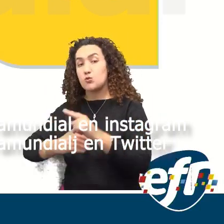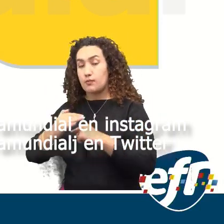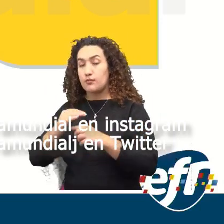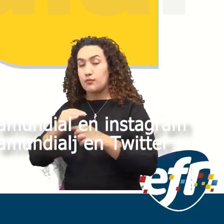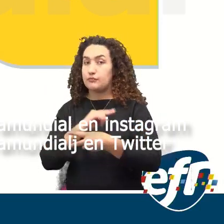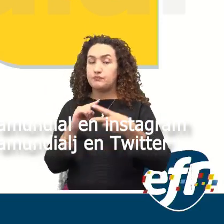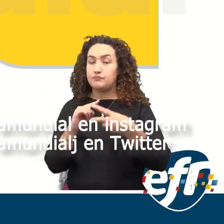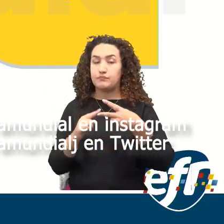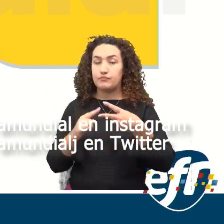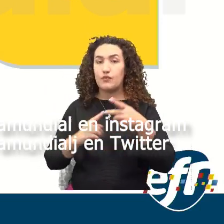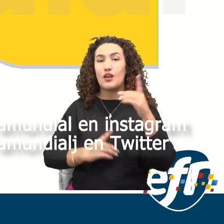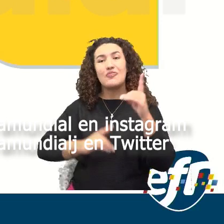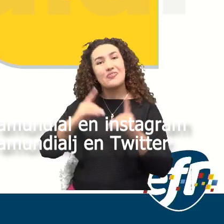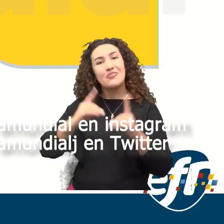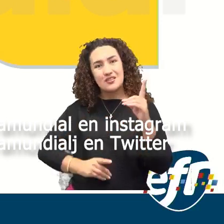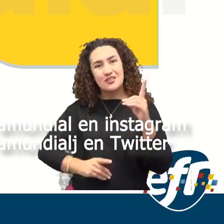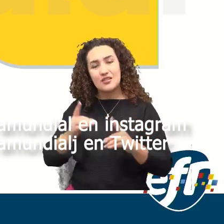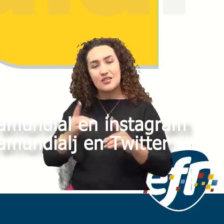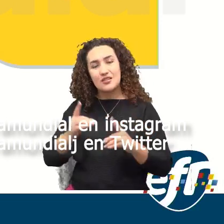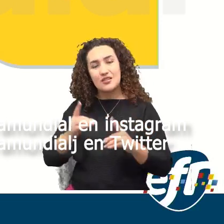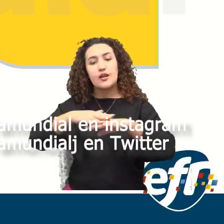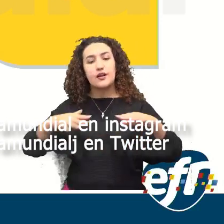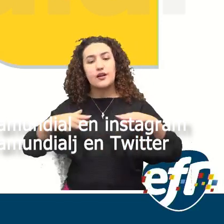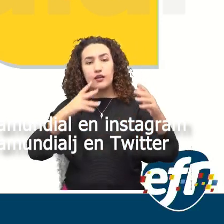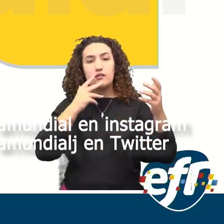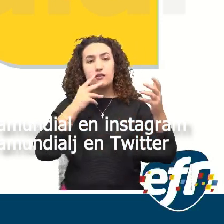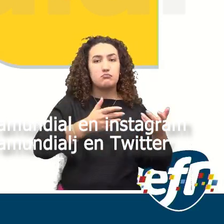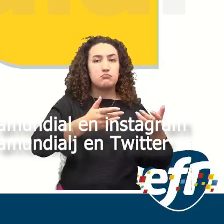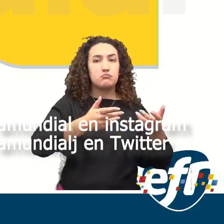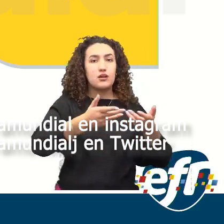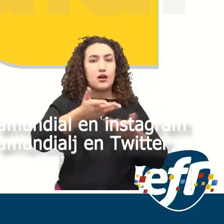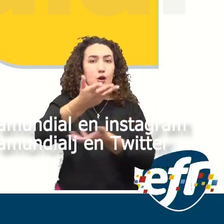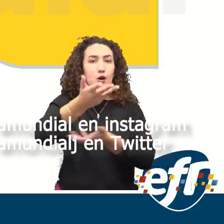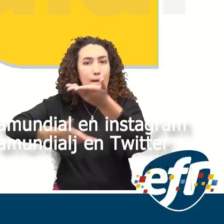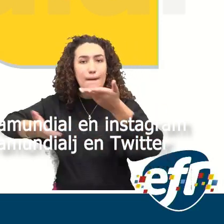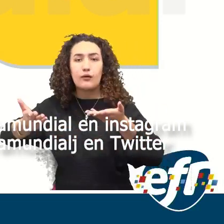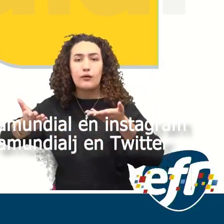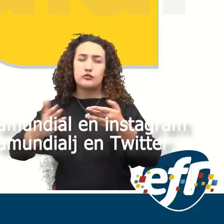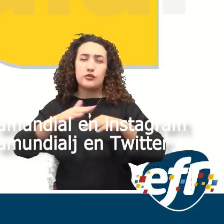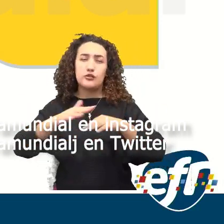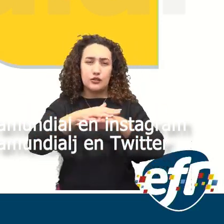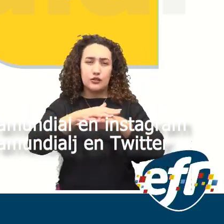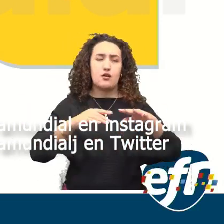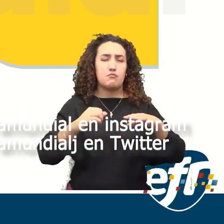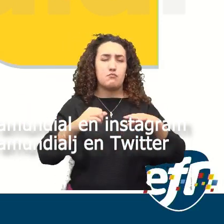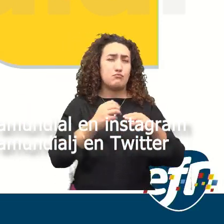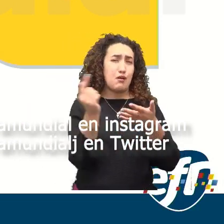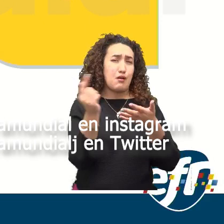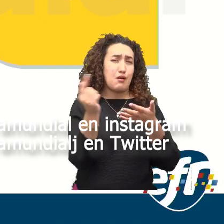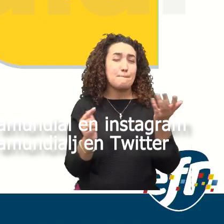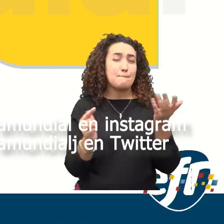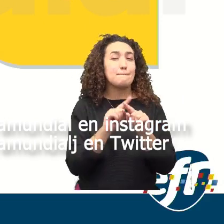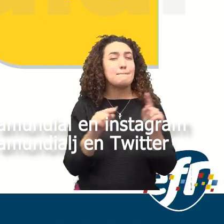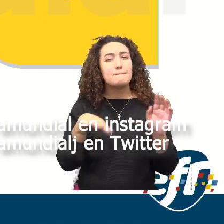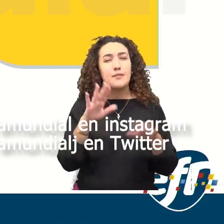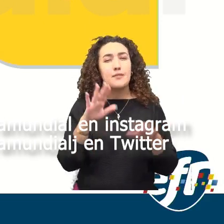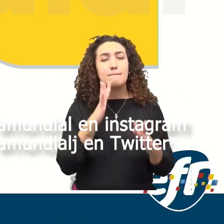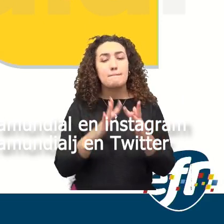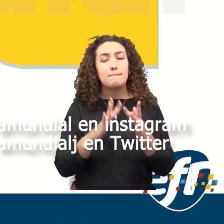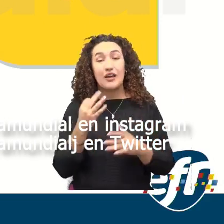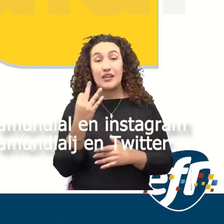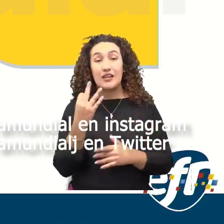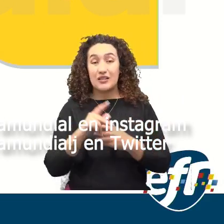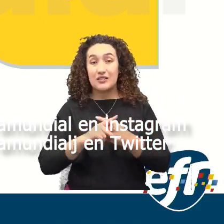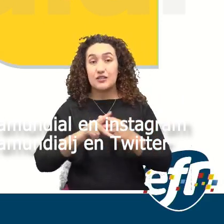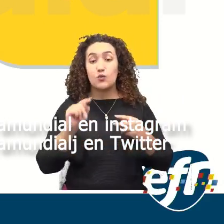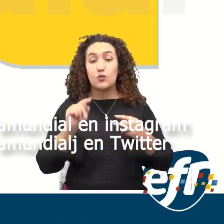de la definición del traslado de redes. Nosotros tenemos, como les decía, redes de todo tipo, pero especialmente en un sector del proyecto, en cerca de 3